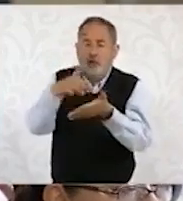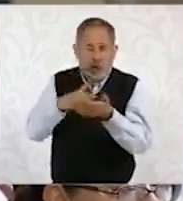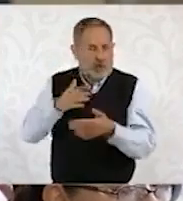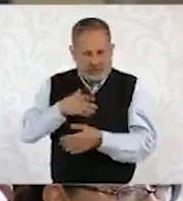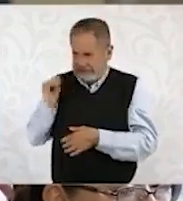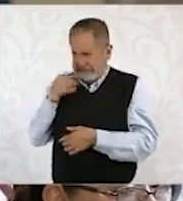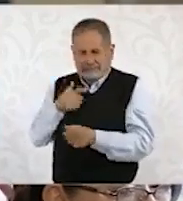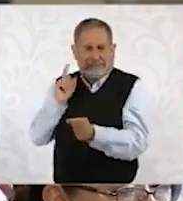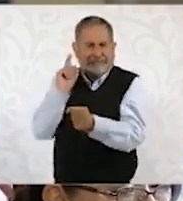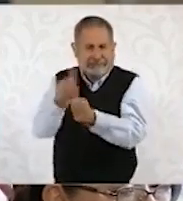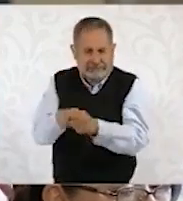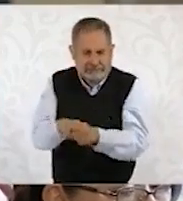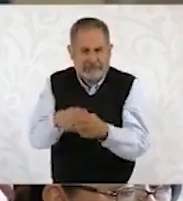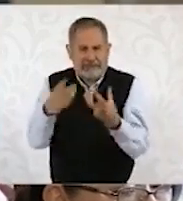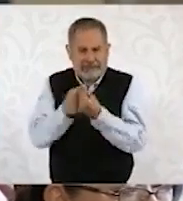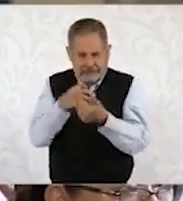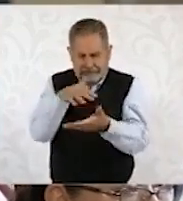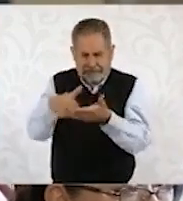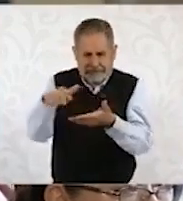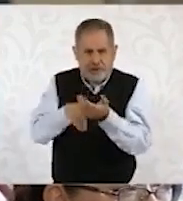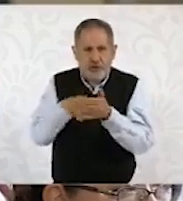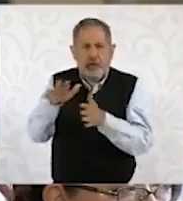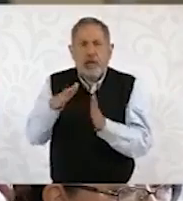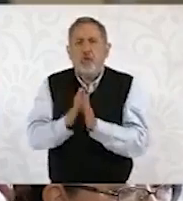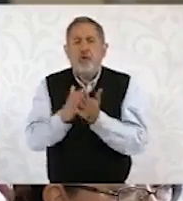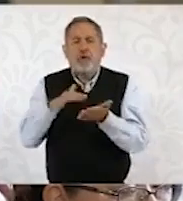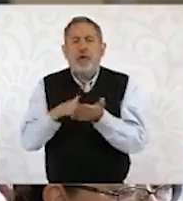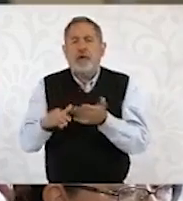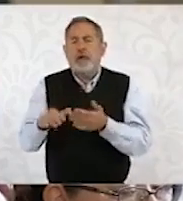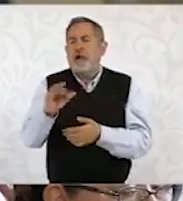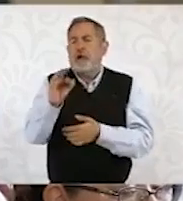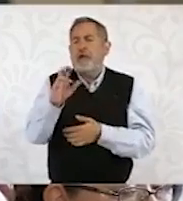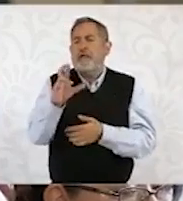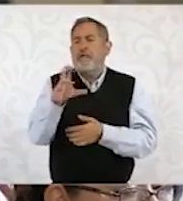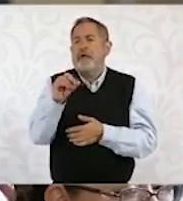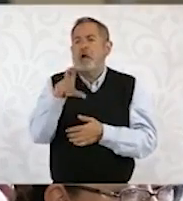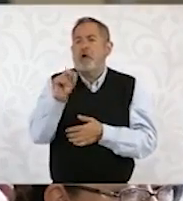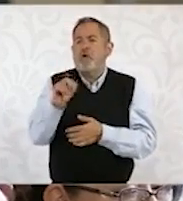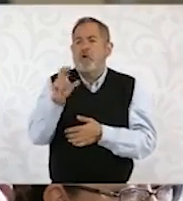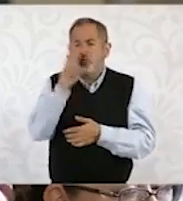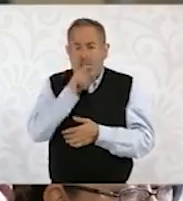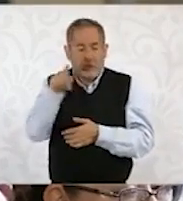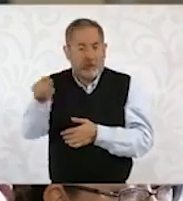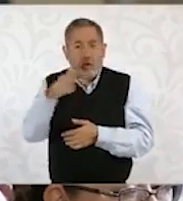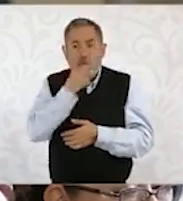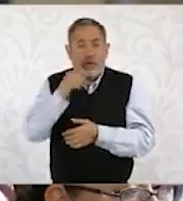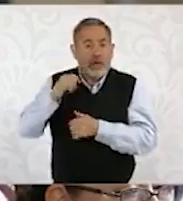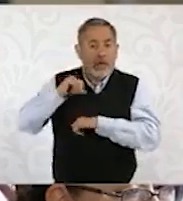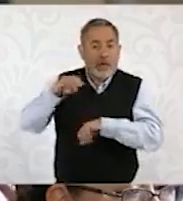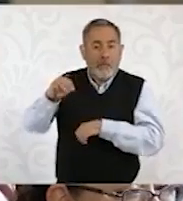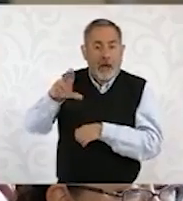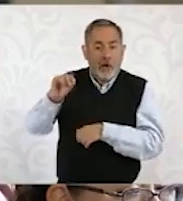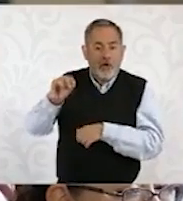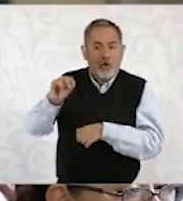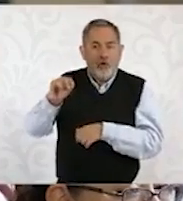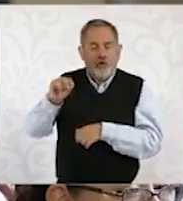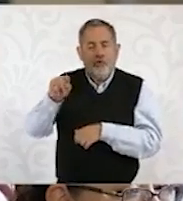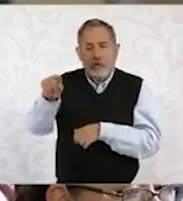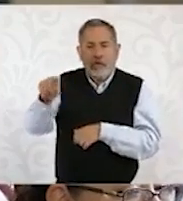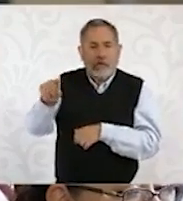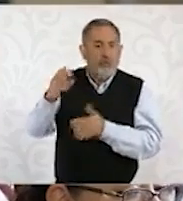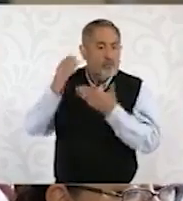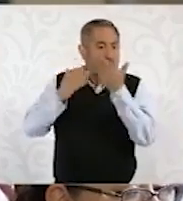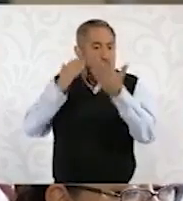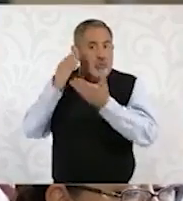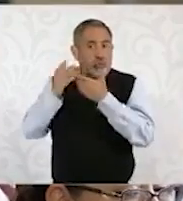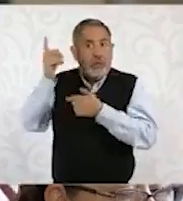lectura franco-rusas que dirige Mario Rodríguez, que es un chico egresado de la Sorbona, mexicano, que estuvo